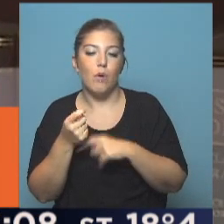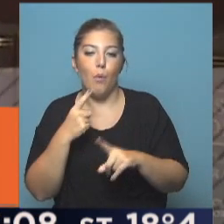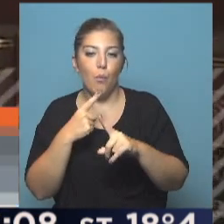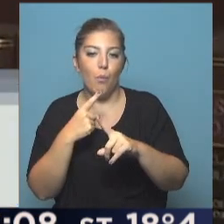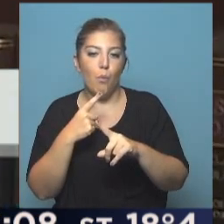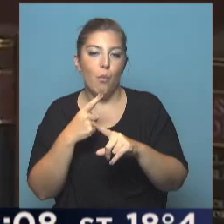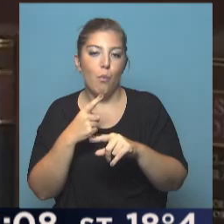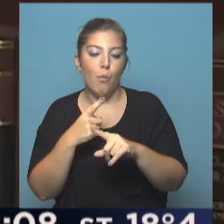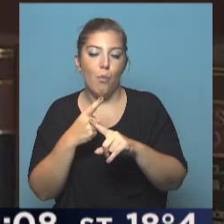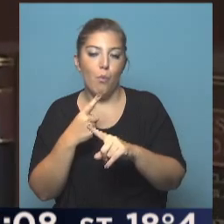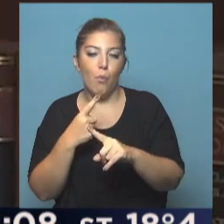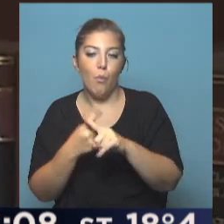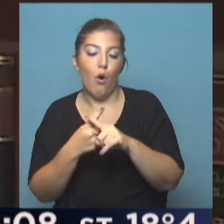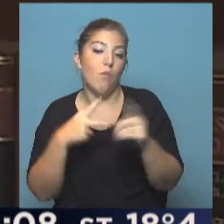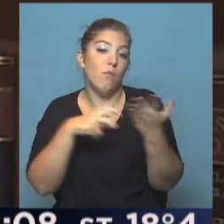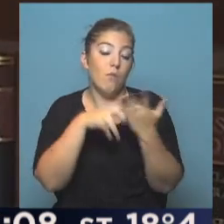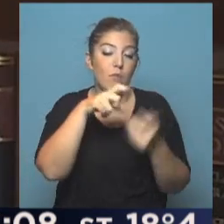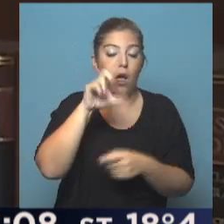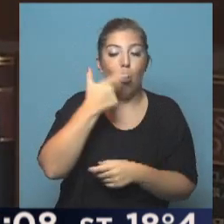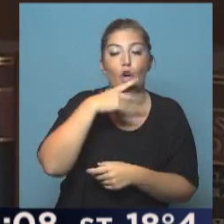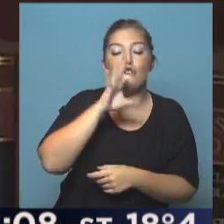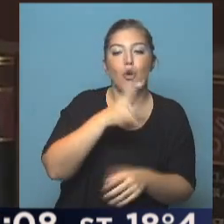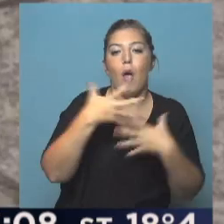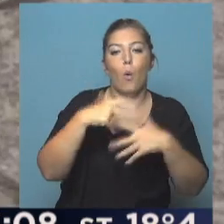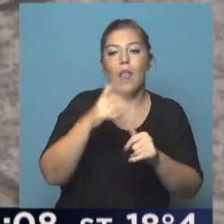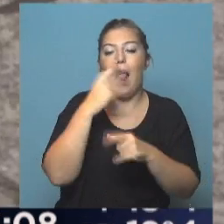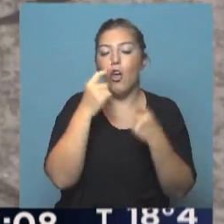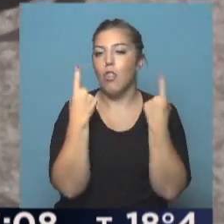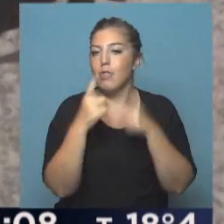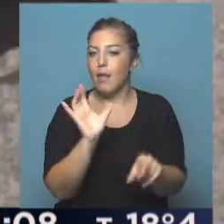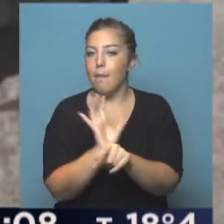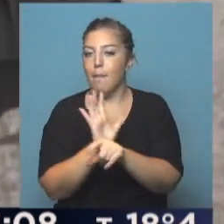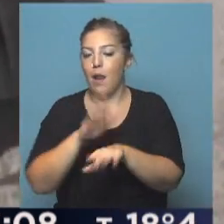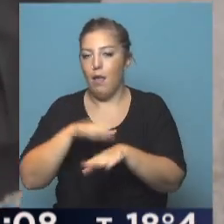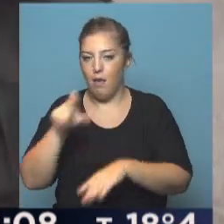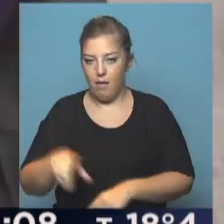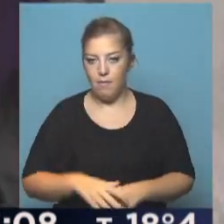como presupuesto de que la doctora Alonso encuentre una conducta típica para enrostrarles.